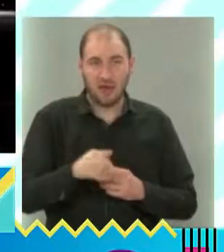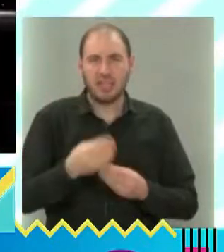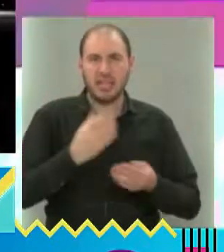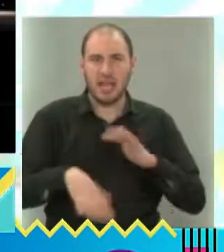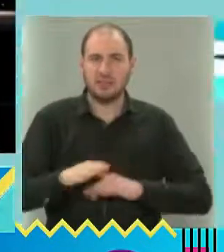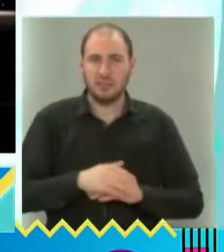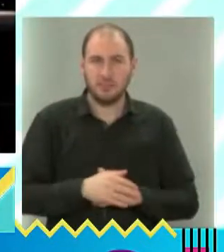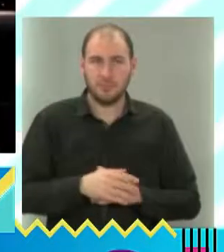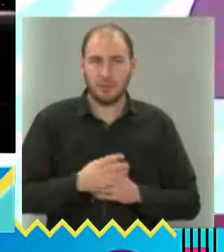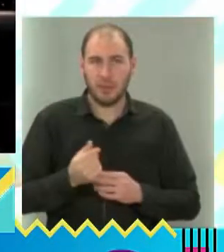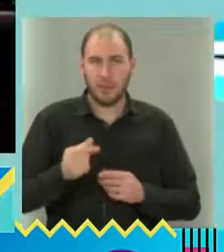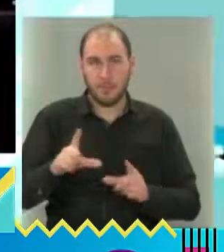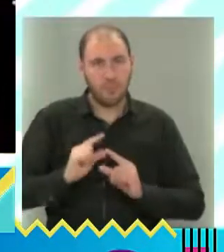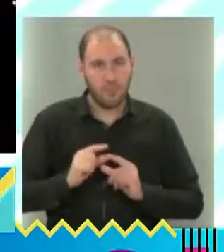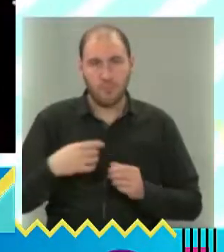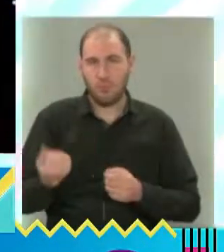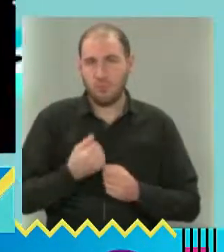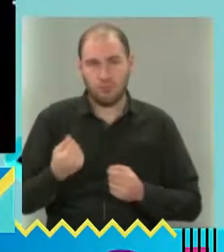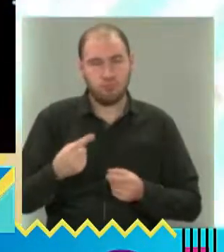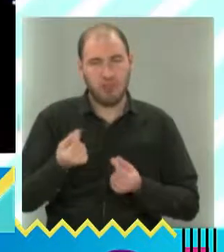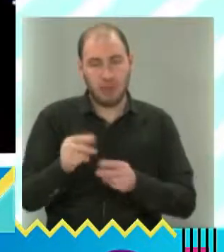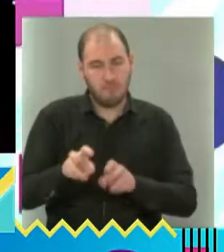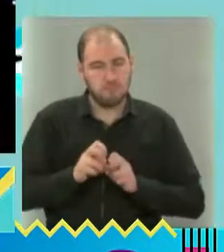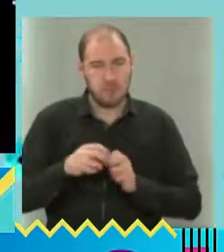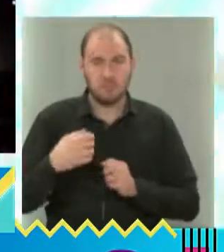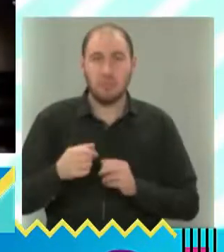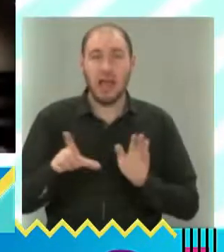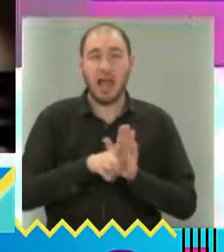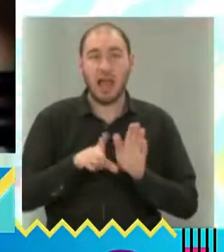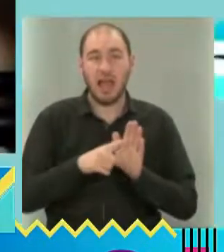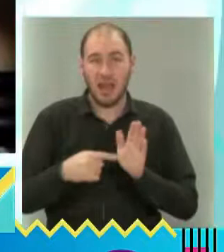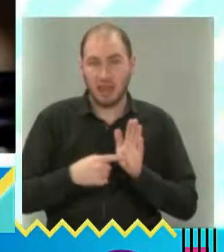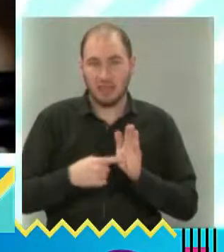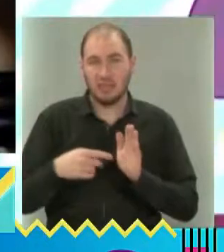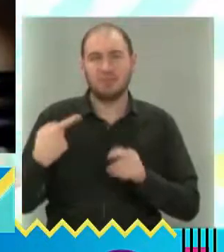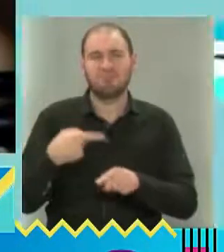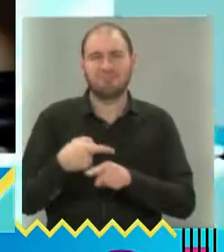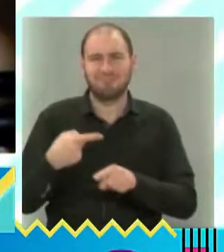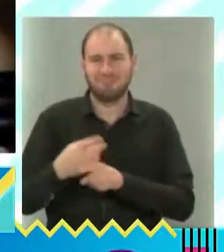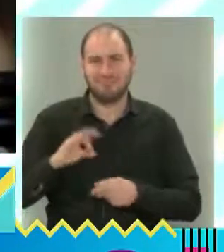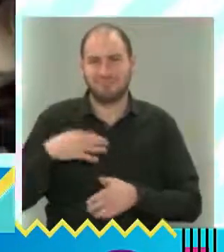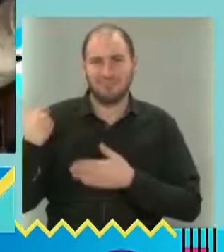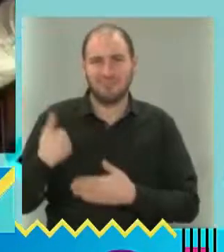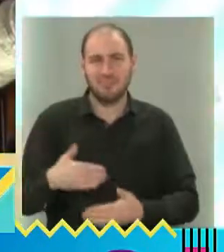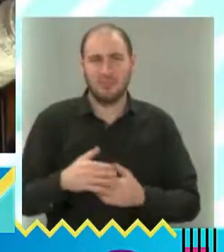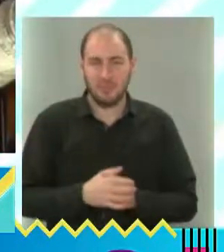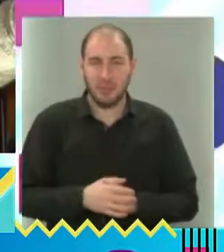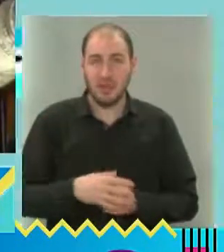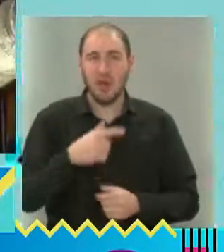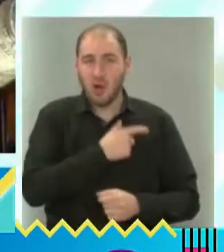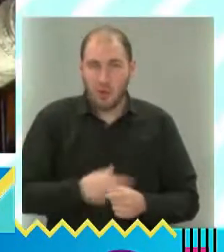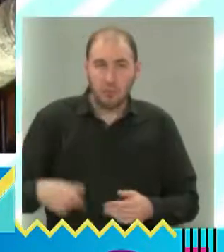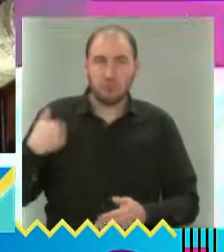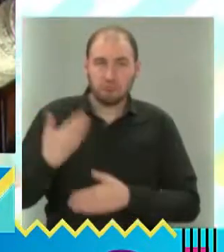hacen es quedarse una parte muy importante de la torta. Esto es una legislación que se viene reclamando hace mucho tiempo y han pasado